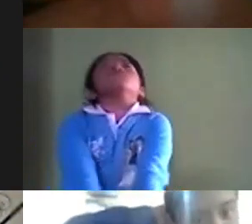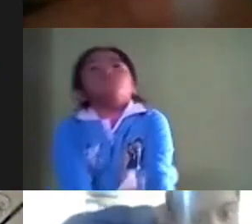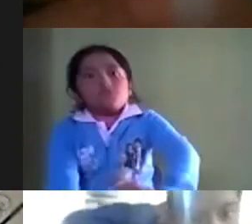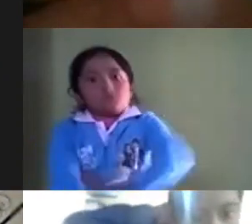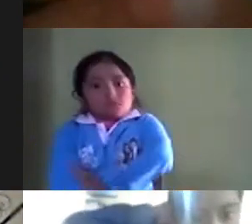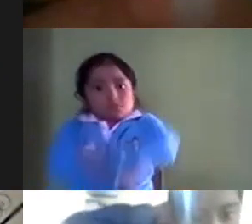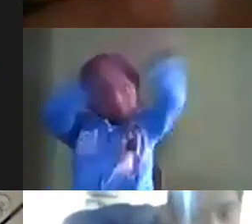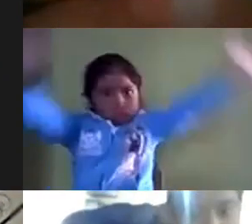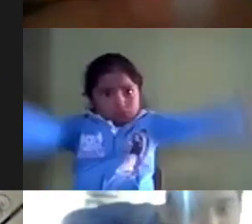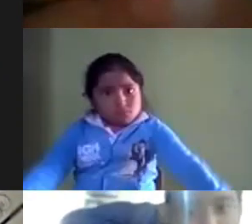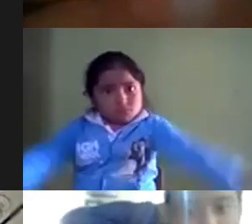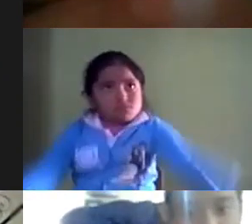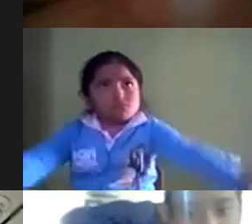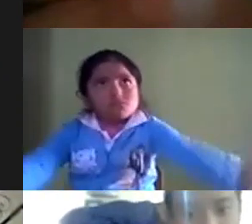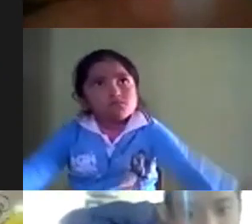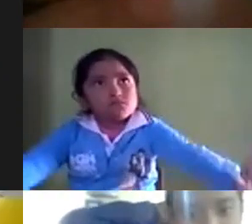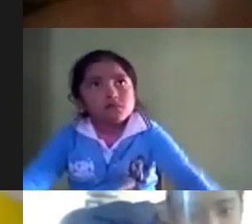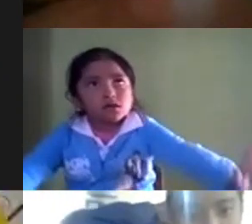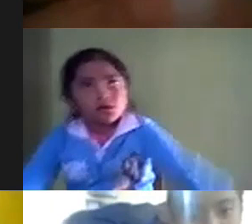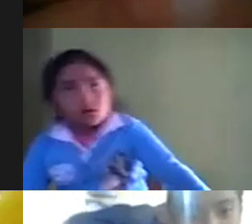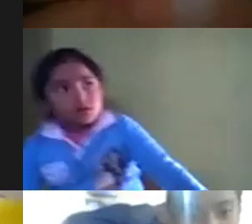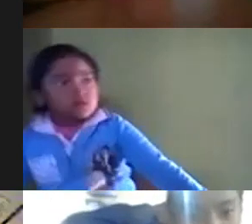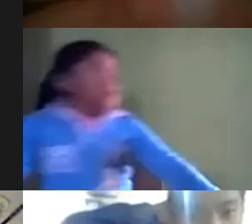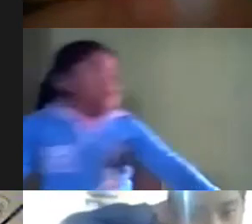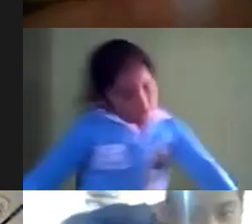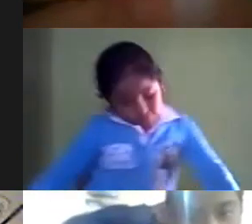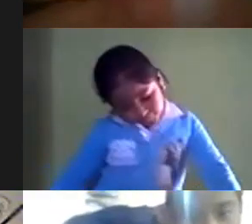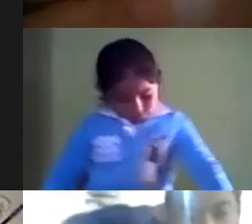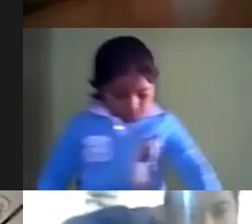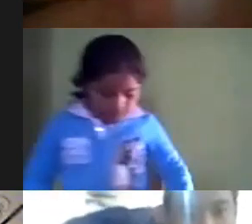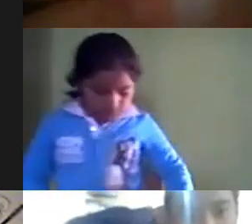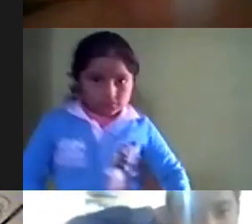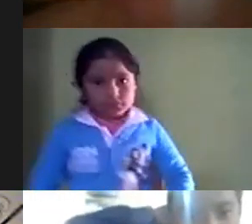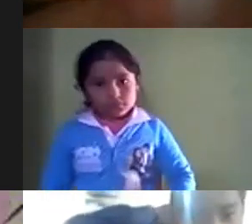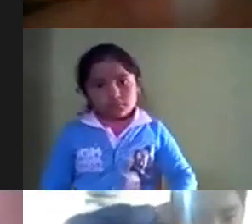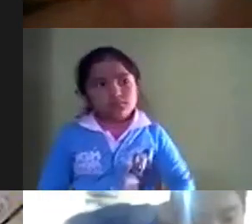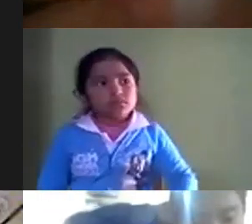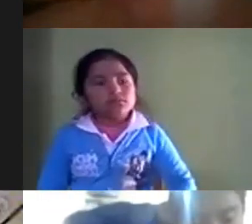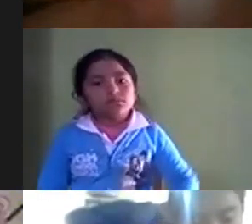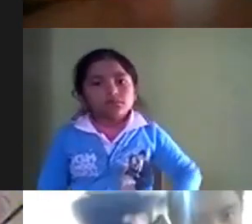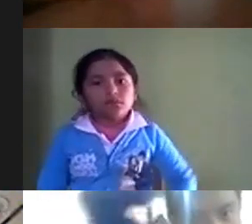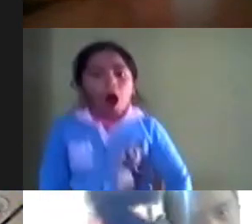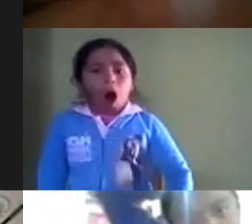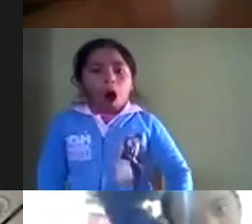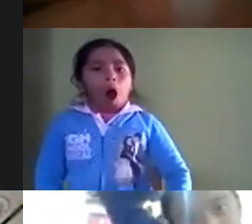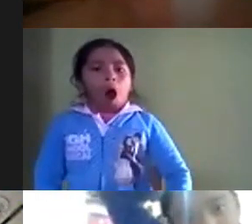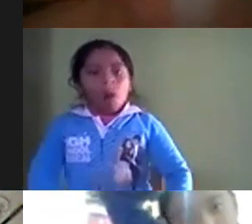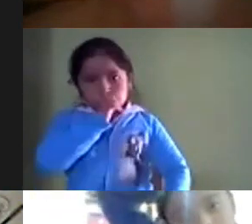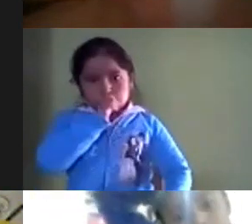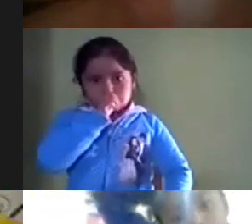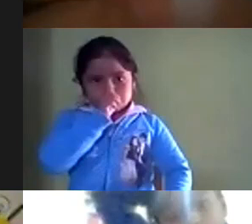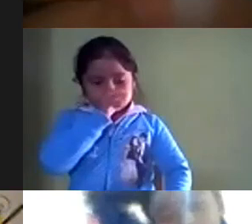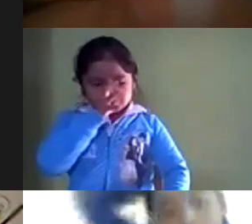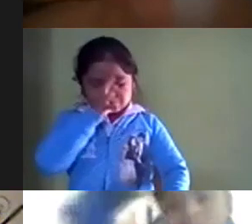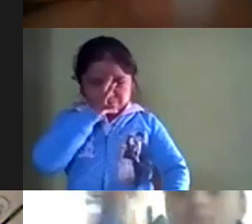Ya, ok. Le voy a anclar. Mayra? Voy a anclar. ¿Continúa, señor Mayra?